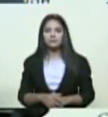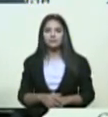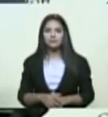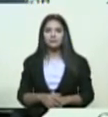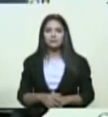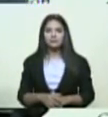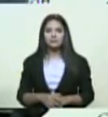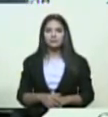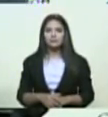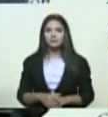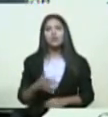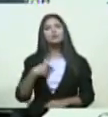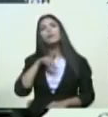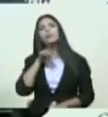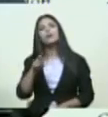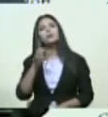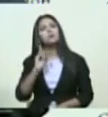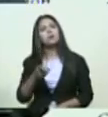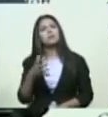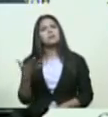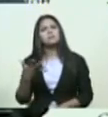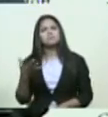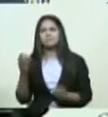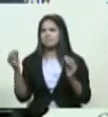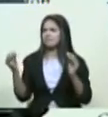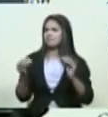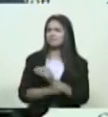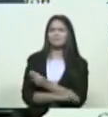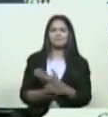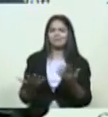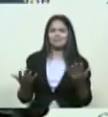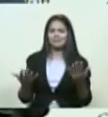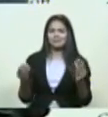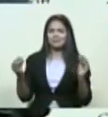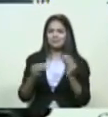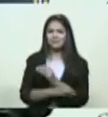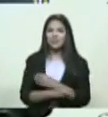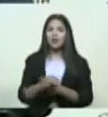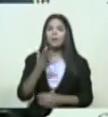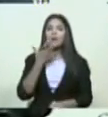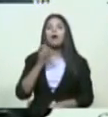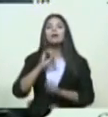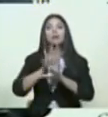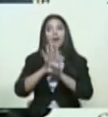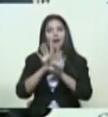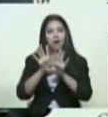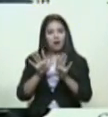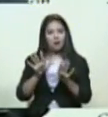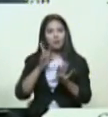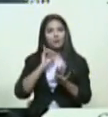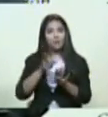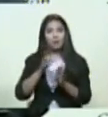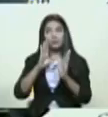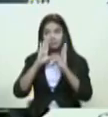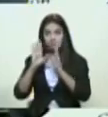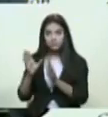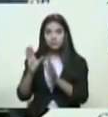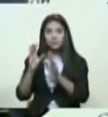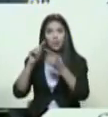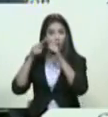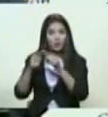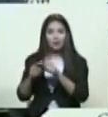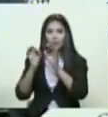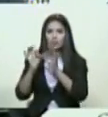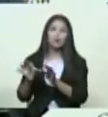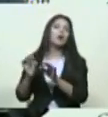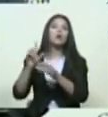O sea, yo pregunto, ¿qué tiene que ver, por ejemplo? Obviamente que eso merece un tratamiento